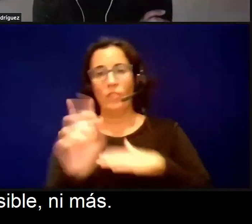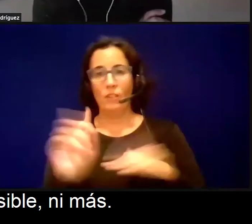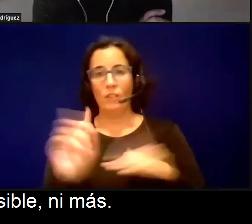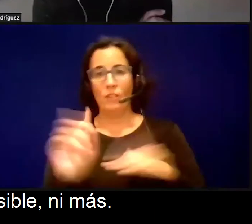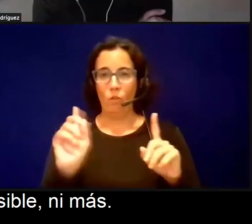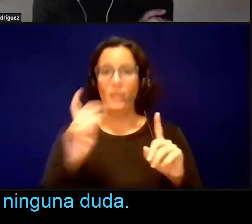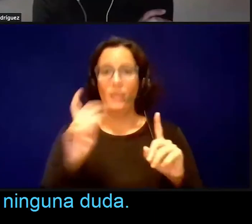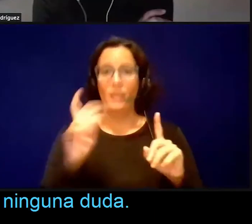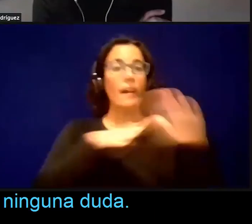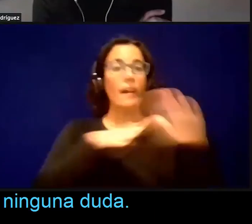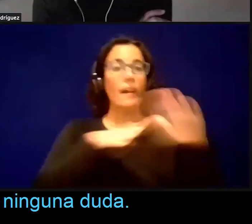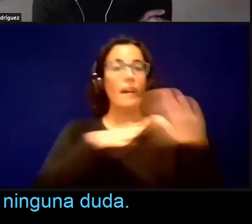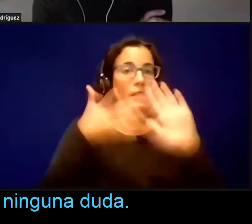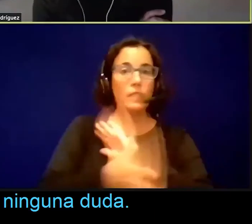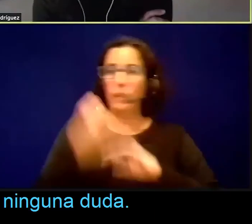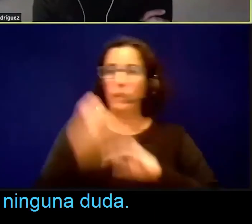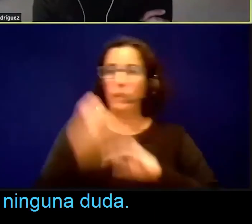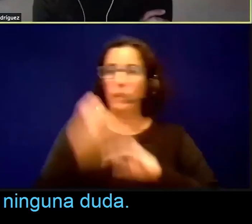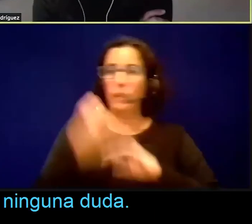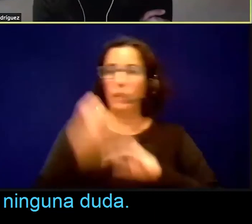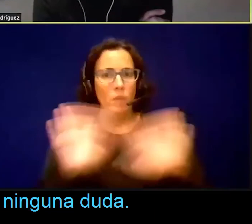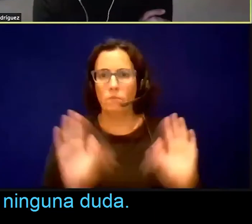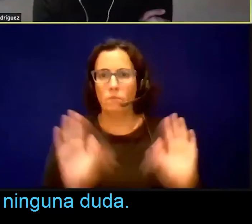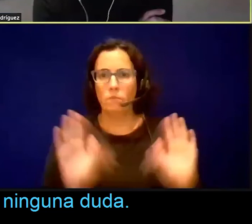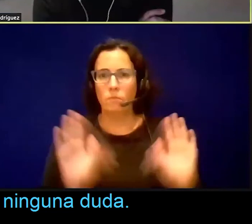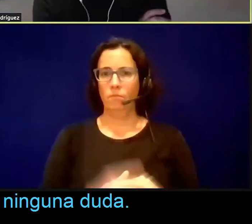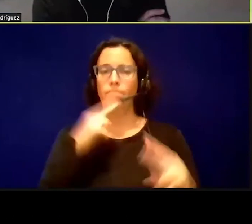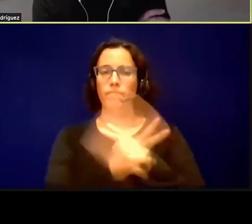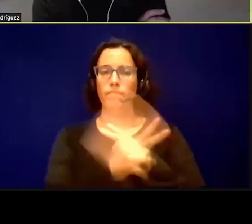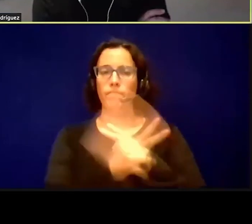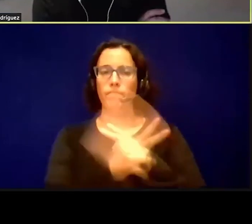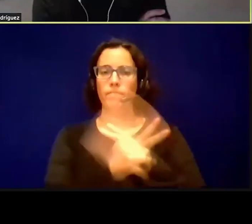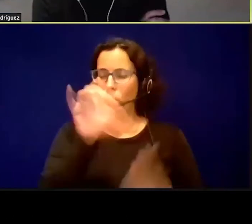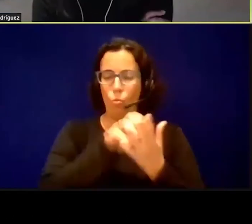¿no? Para mí es así, o sea, no tengo ninguna duda.